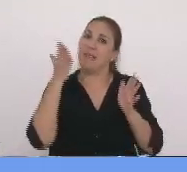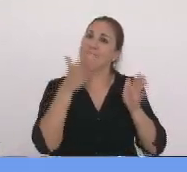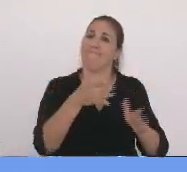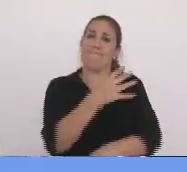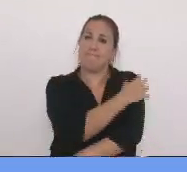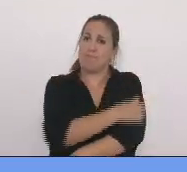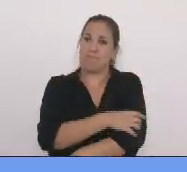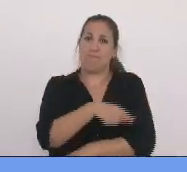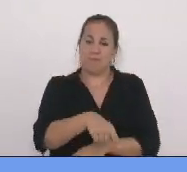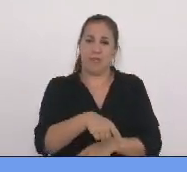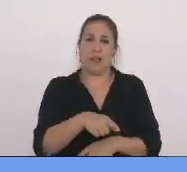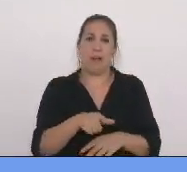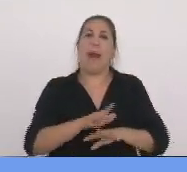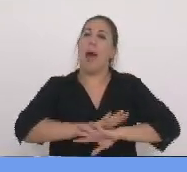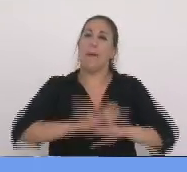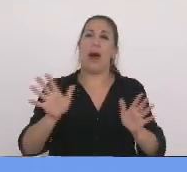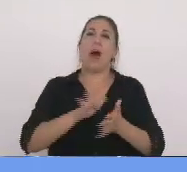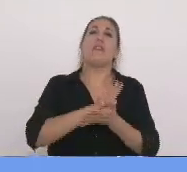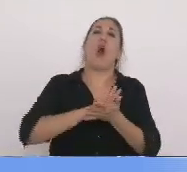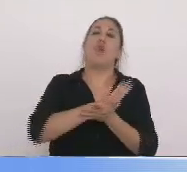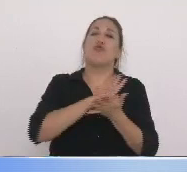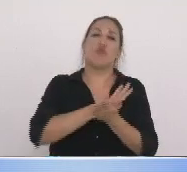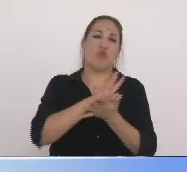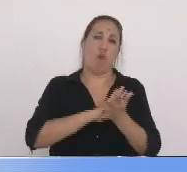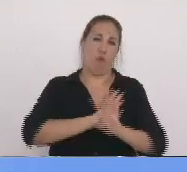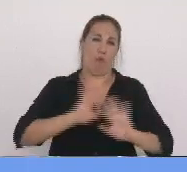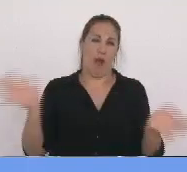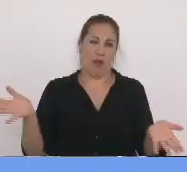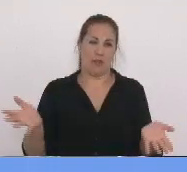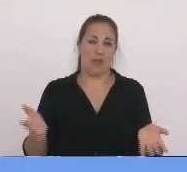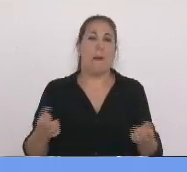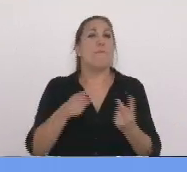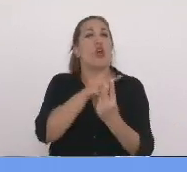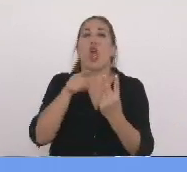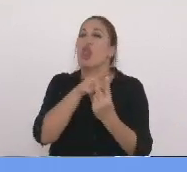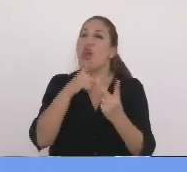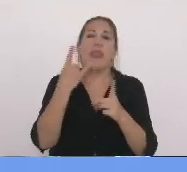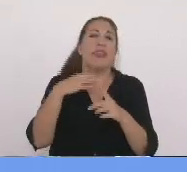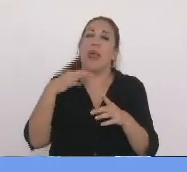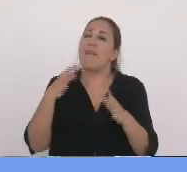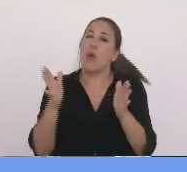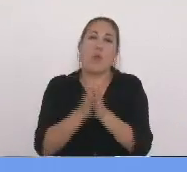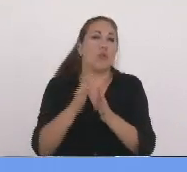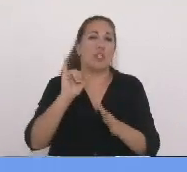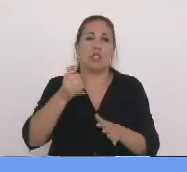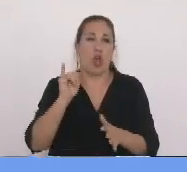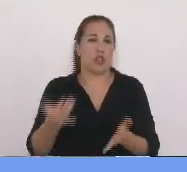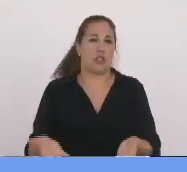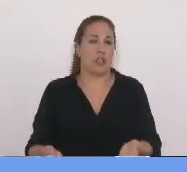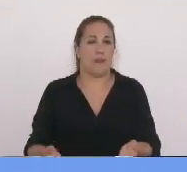terminar con la impunidad porque ambas cosas van de la mano como contribución a esto que digo